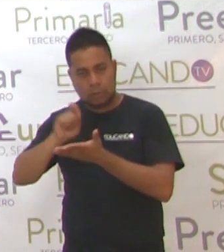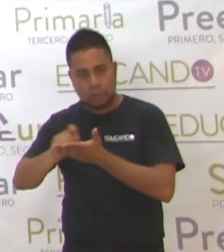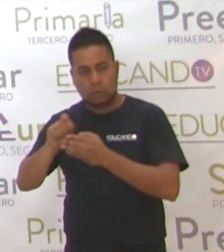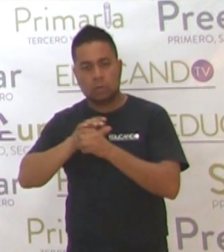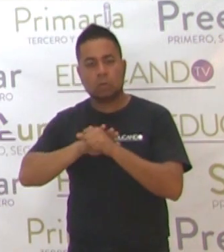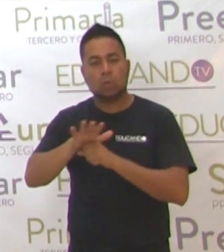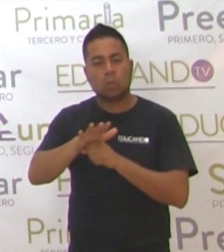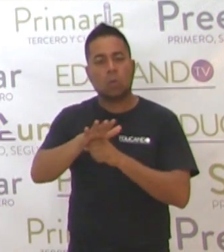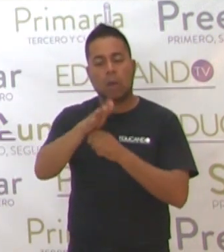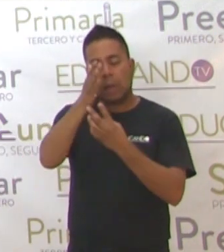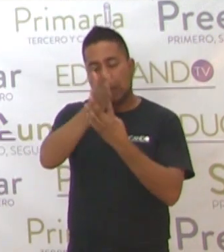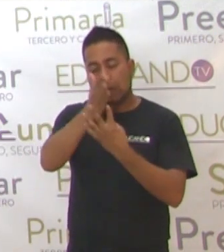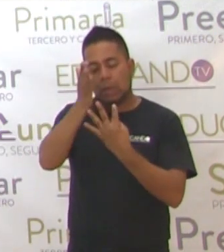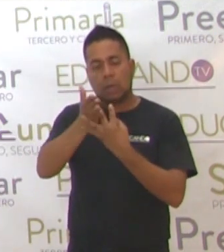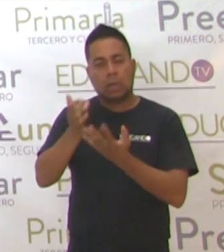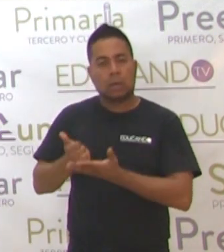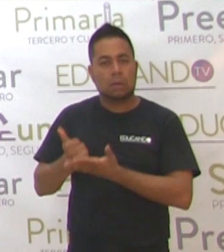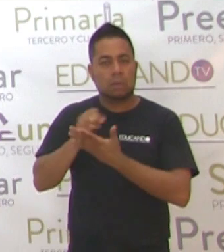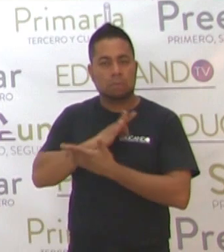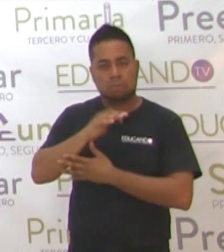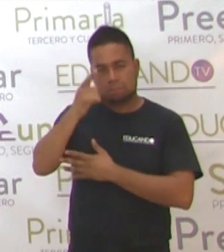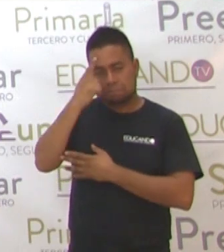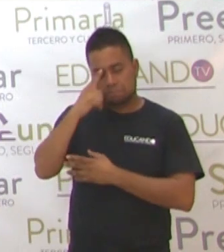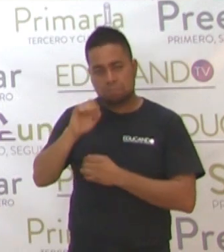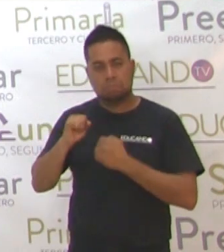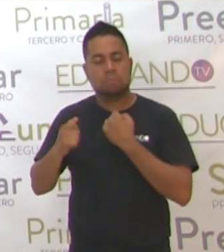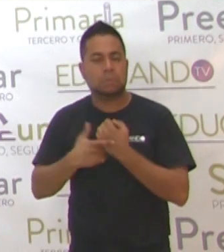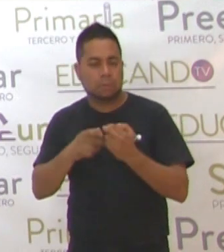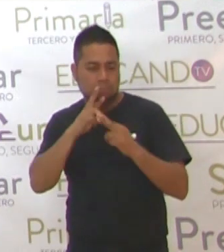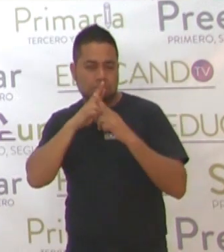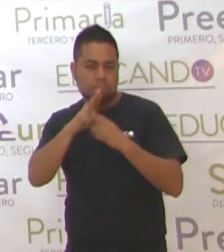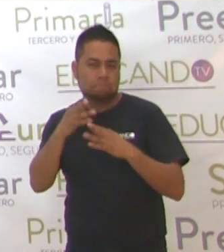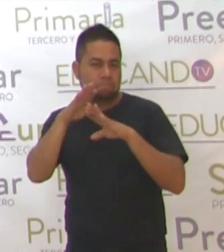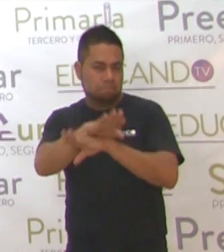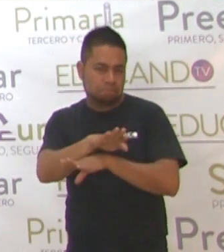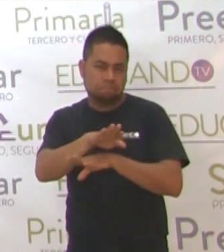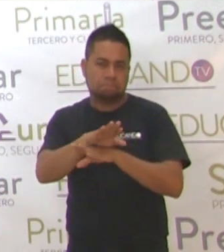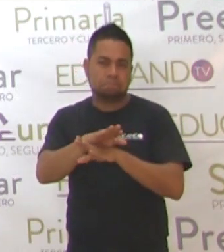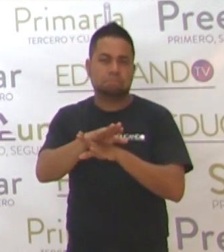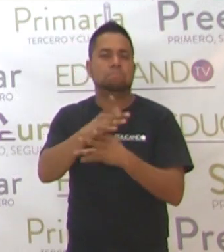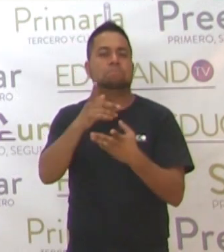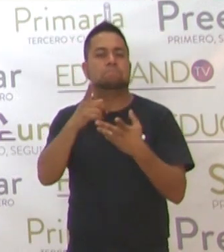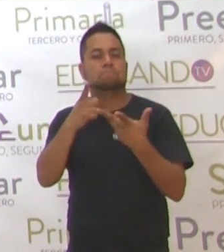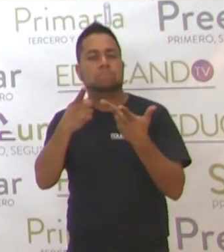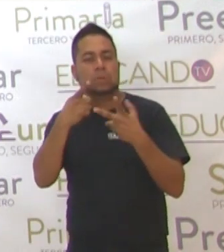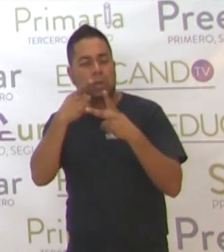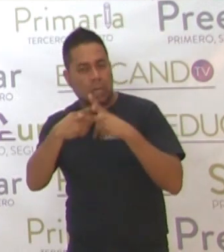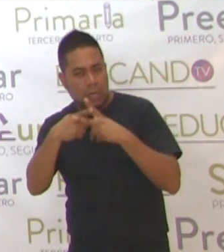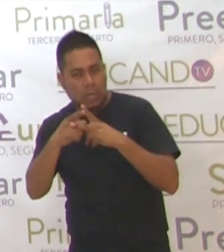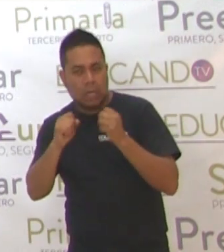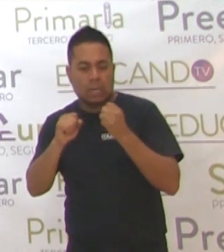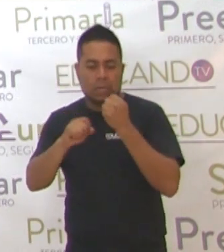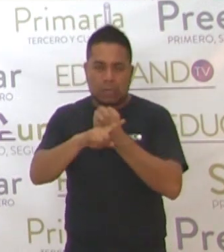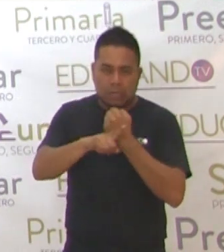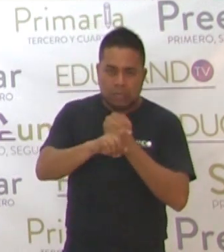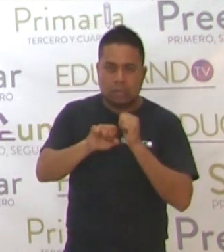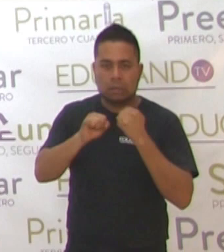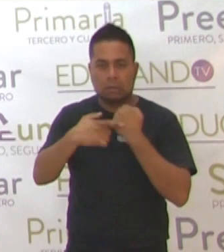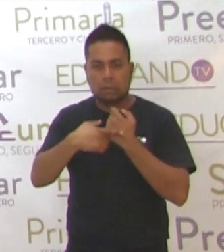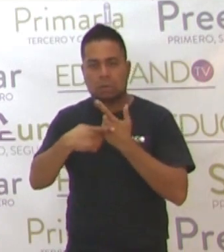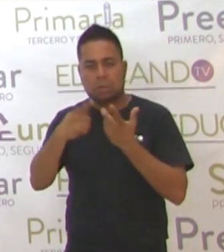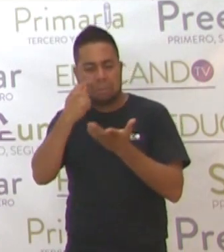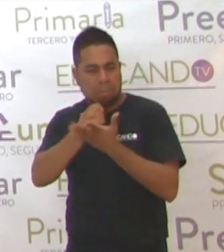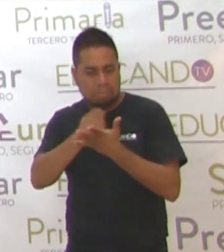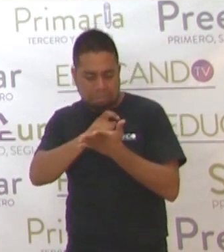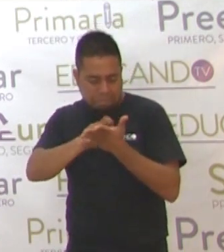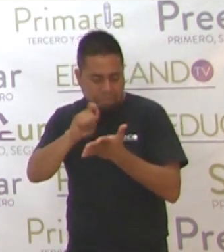porque te va a ayudar a poder solucionar algunos problemas cuando tengas alguna tarea o si quieres compartir este conocimiento